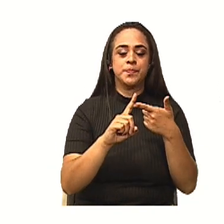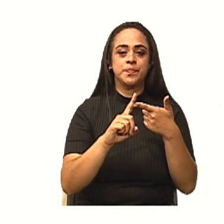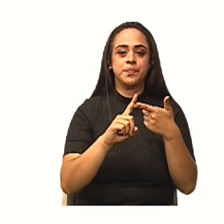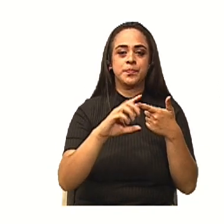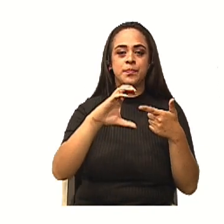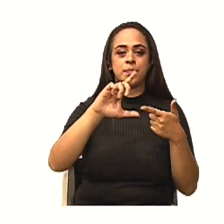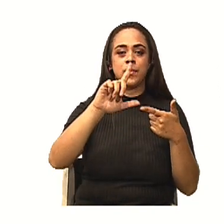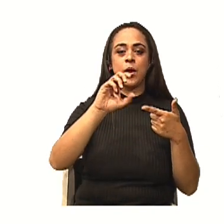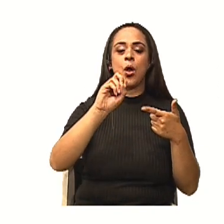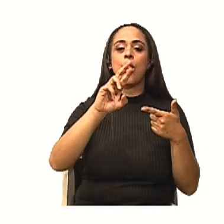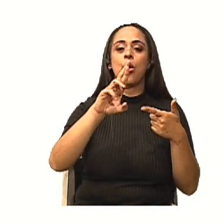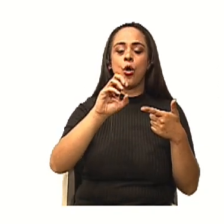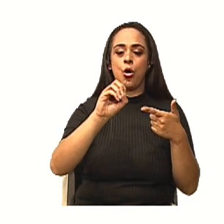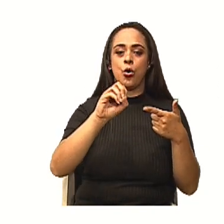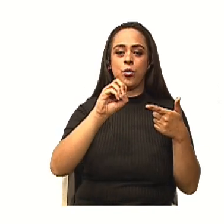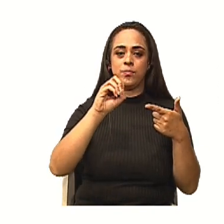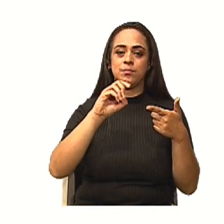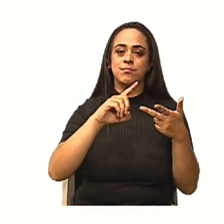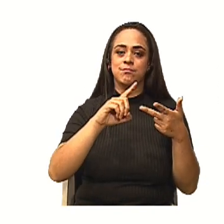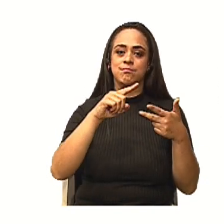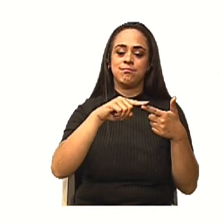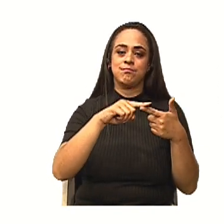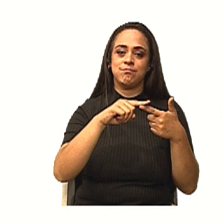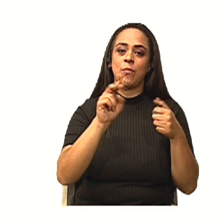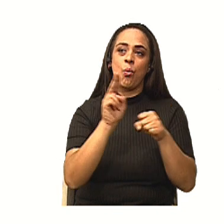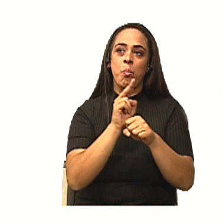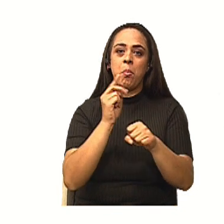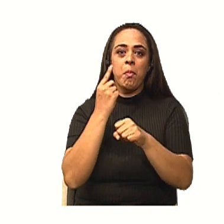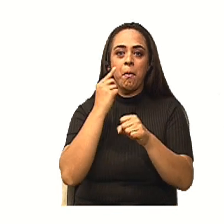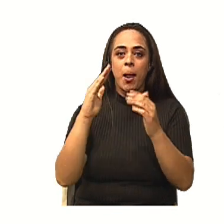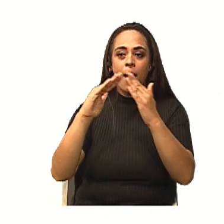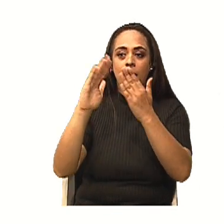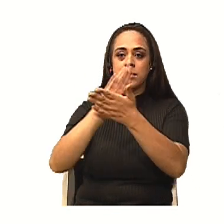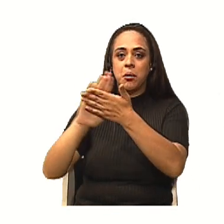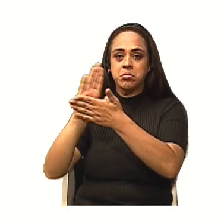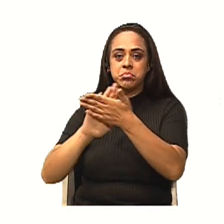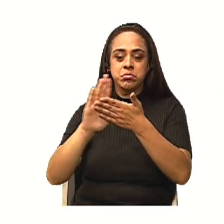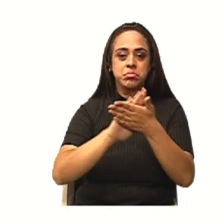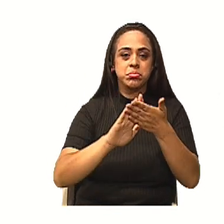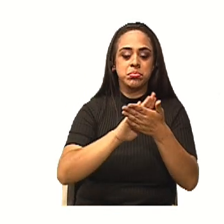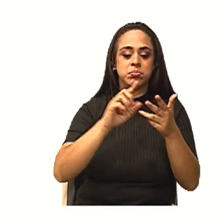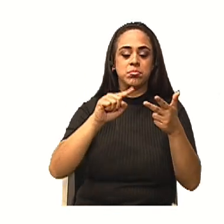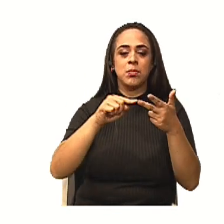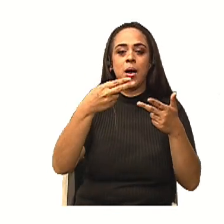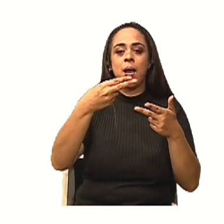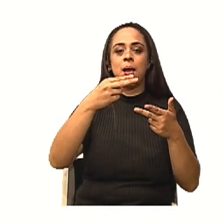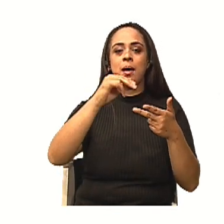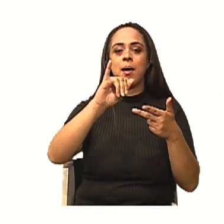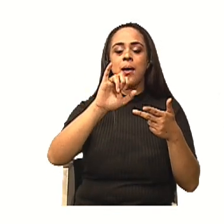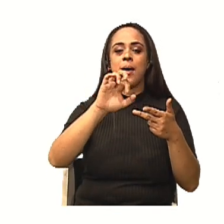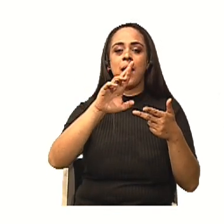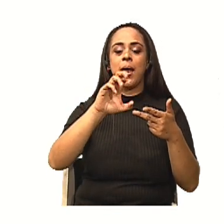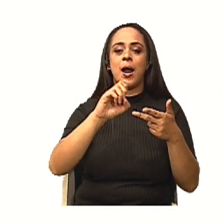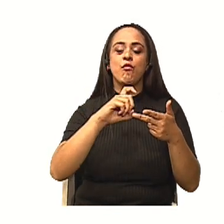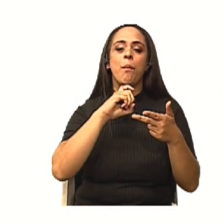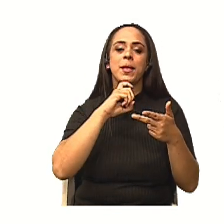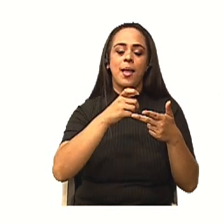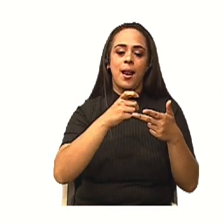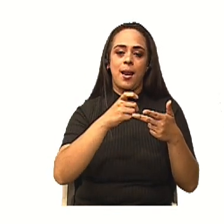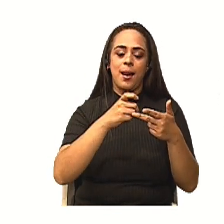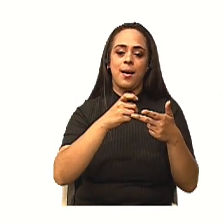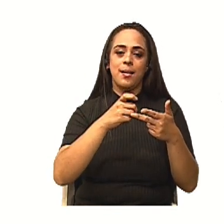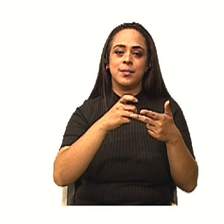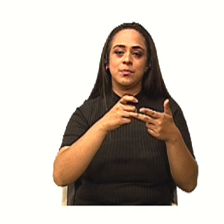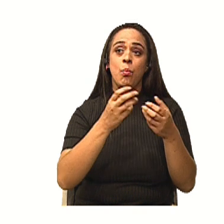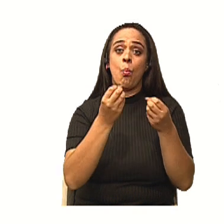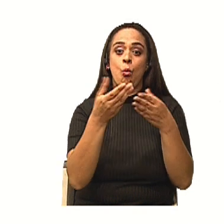El cloro también es un elemento, es el que nos sirve para limpiar la casa. El hierro es un metal muy útil, muchas cosas se